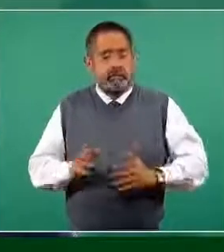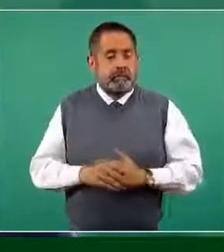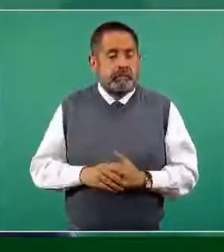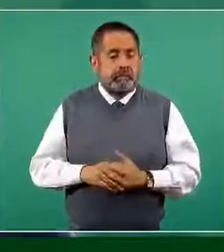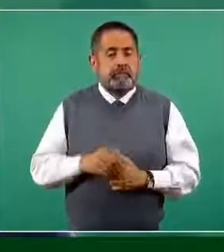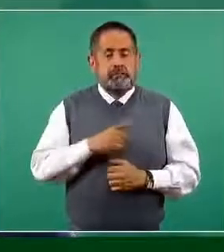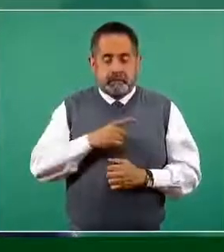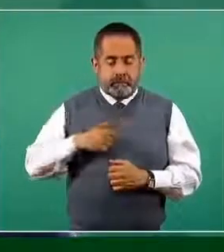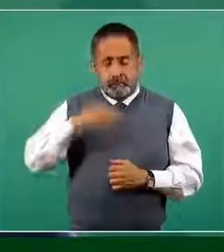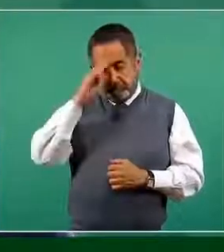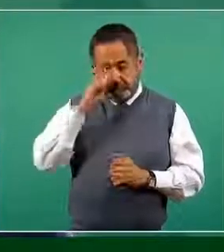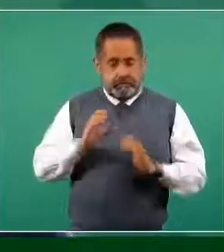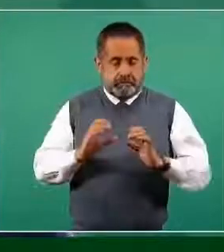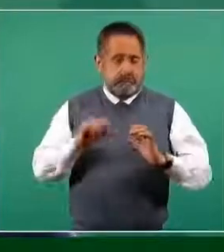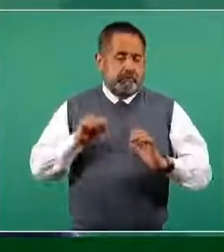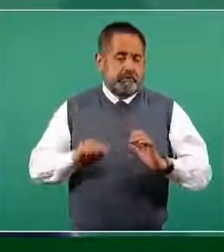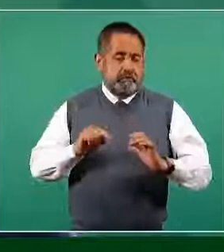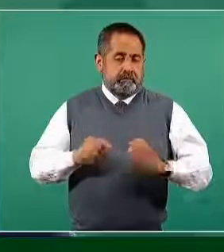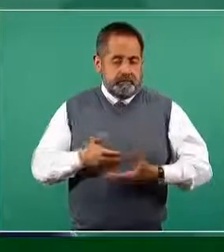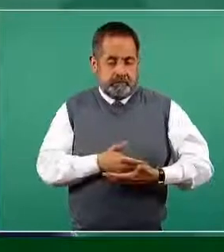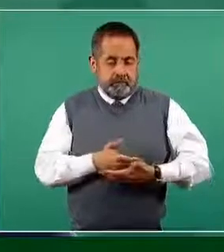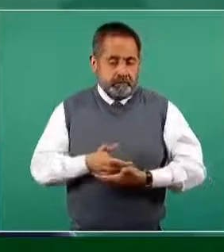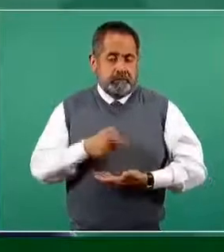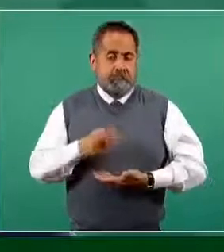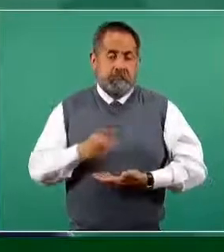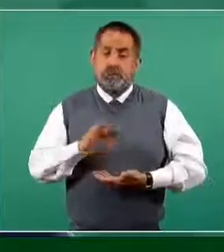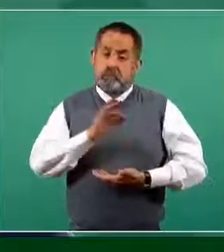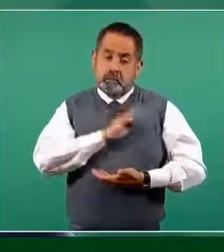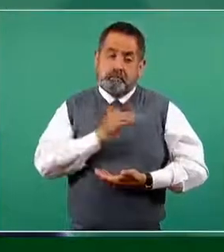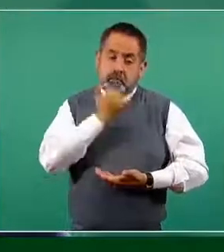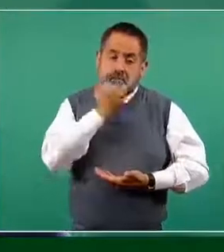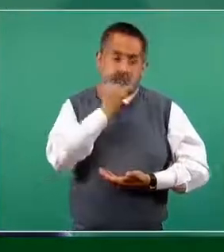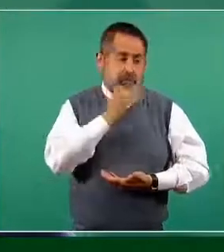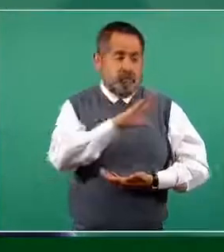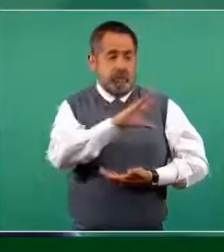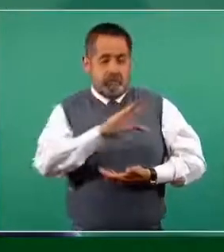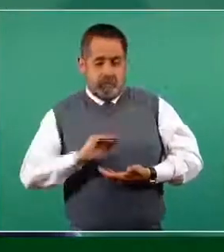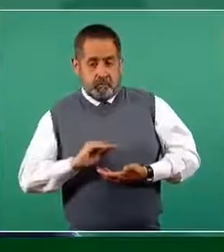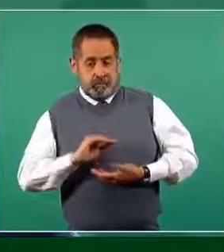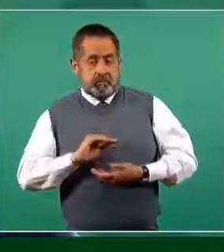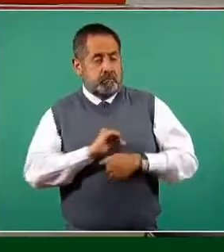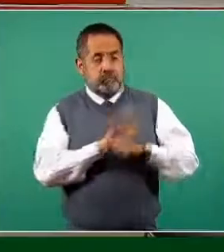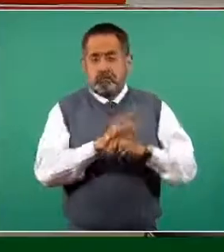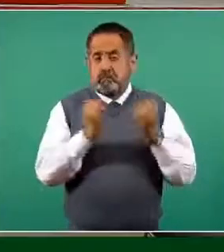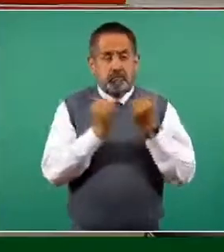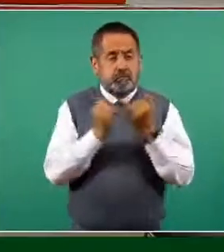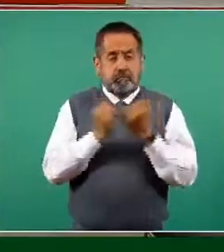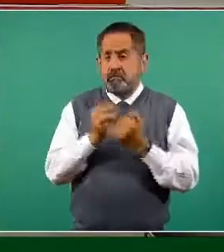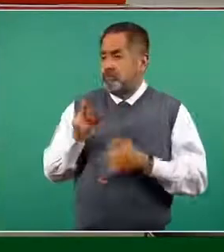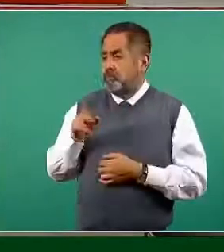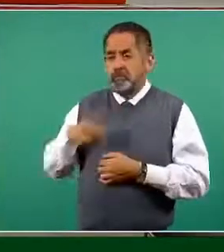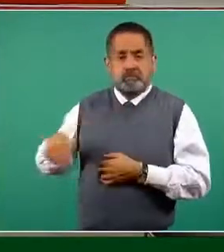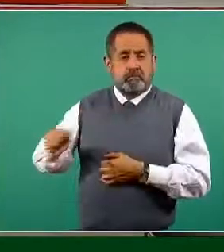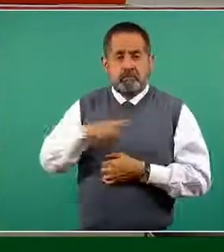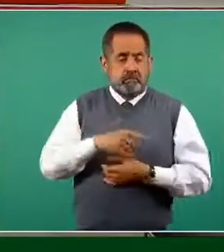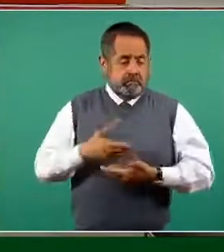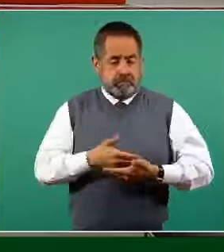debe considerar como que tiene cierto riesgo, igual que una persona de la misma